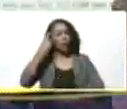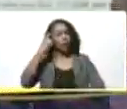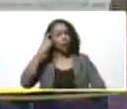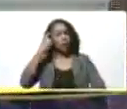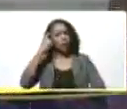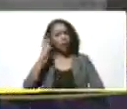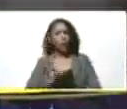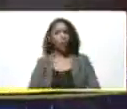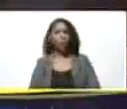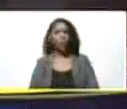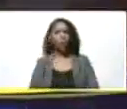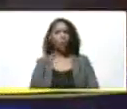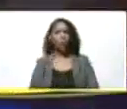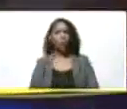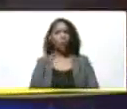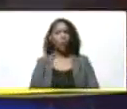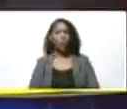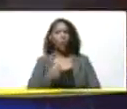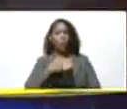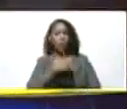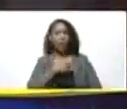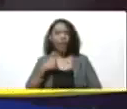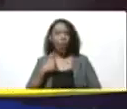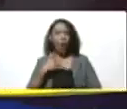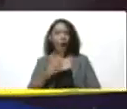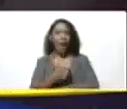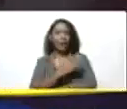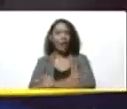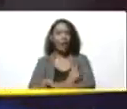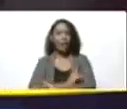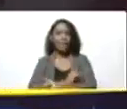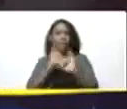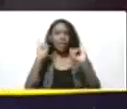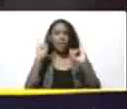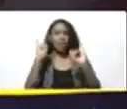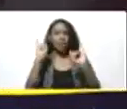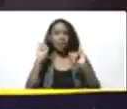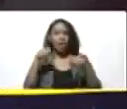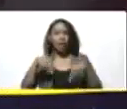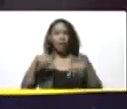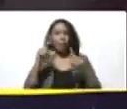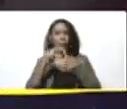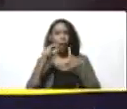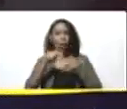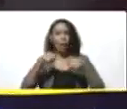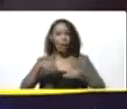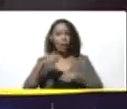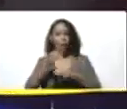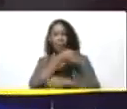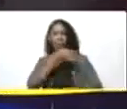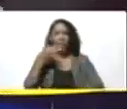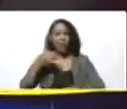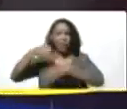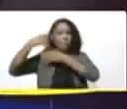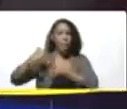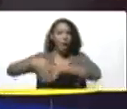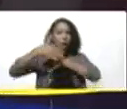recordemos. Yo quiero, antes de terminar, estas palabras en esta maravillosa marcha.